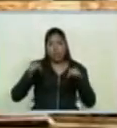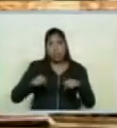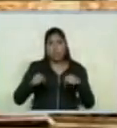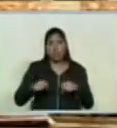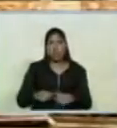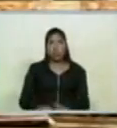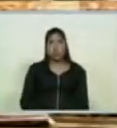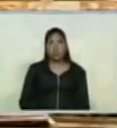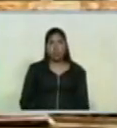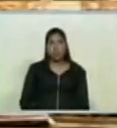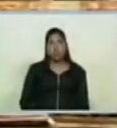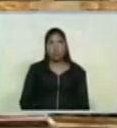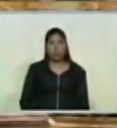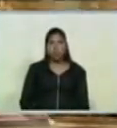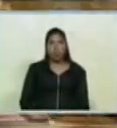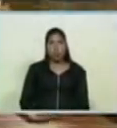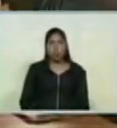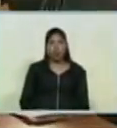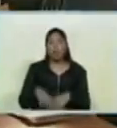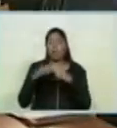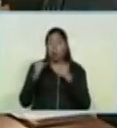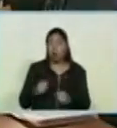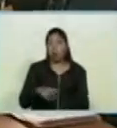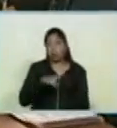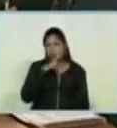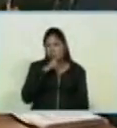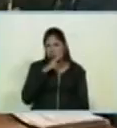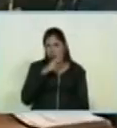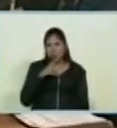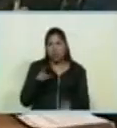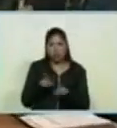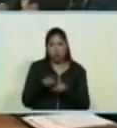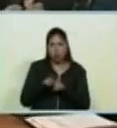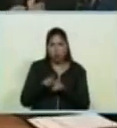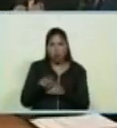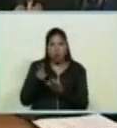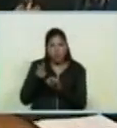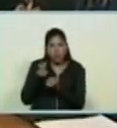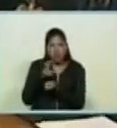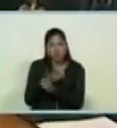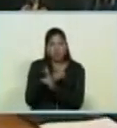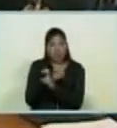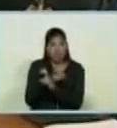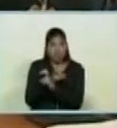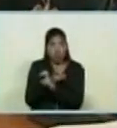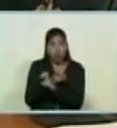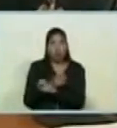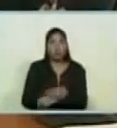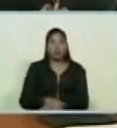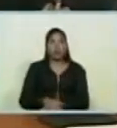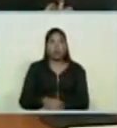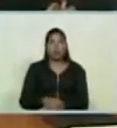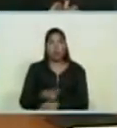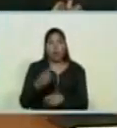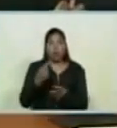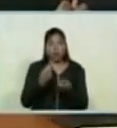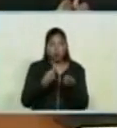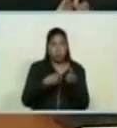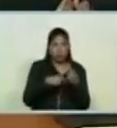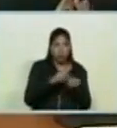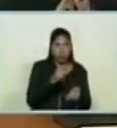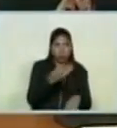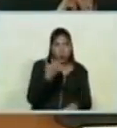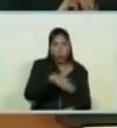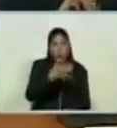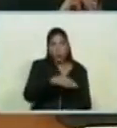pan, de estas oligarquías y estas mafias bachaqueras criminales. Y además, la conformación de la